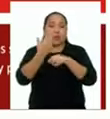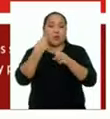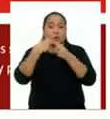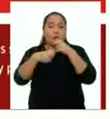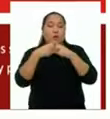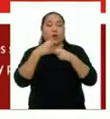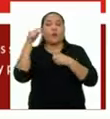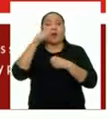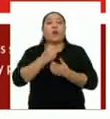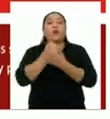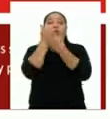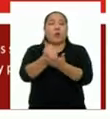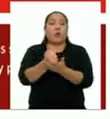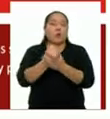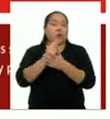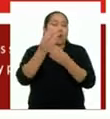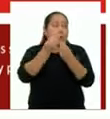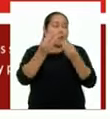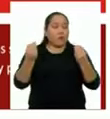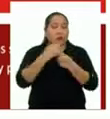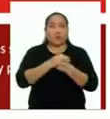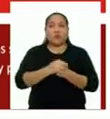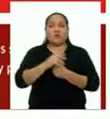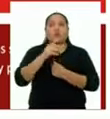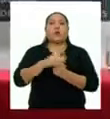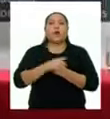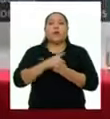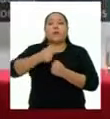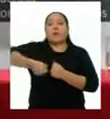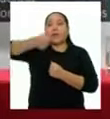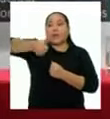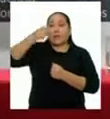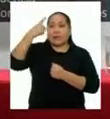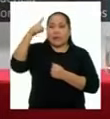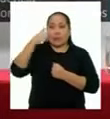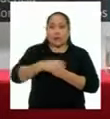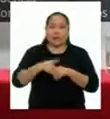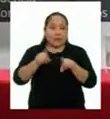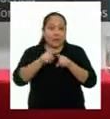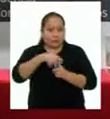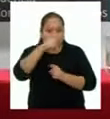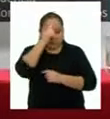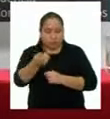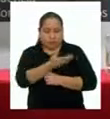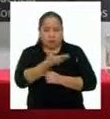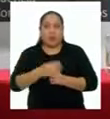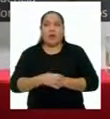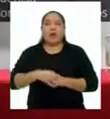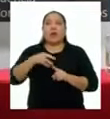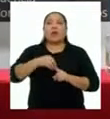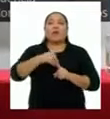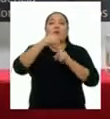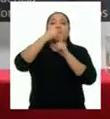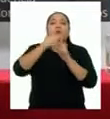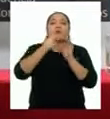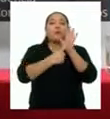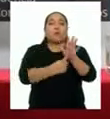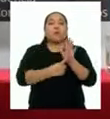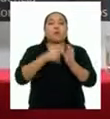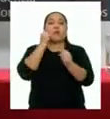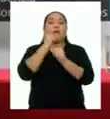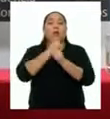beneficiando a más de 1.200 dirigentes sindicales. Asimismo, merece una atención especial la reciente publicación de la Política de Empleo